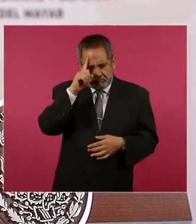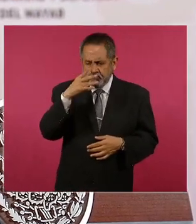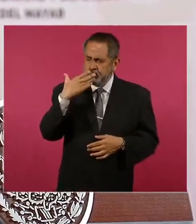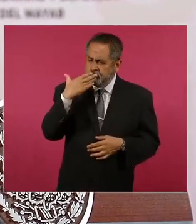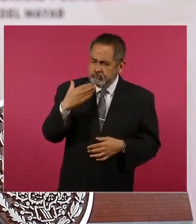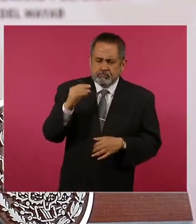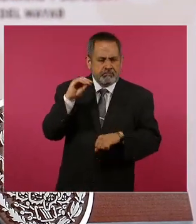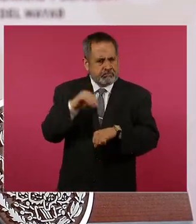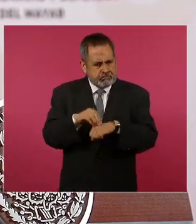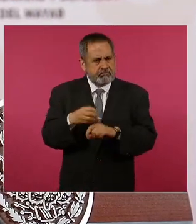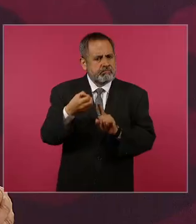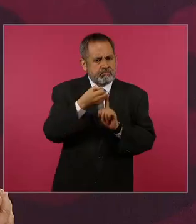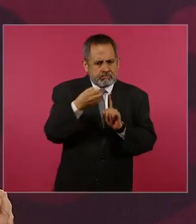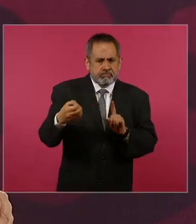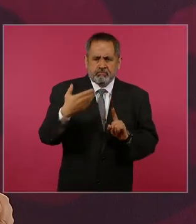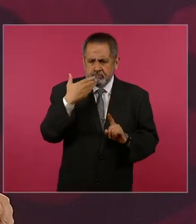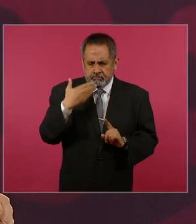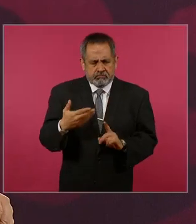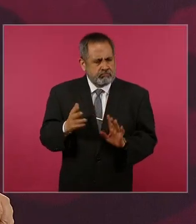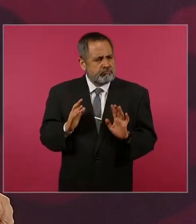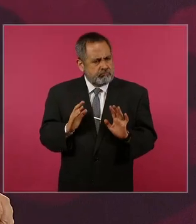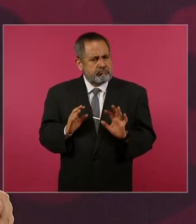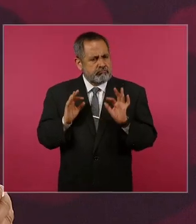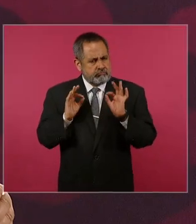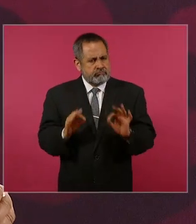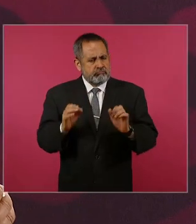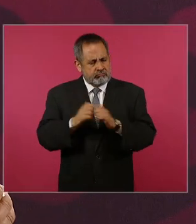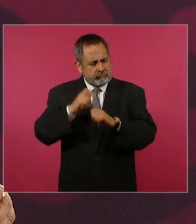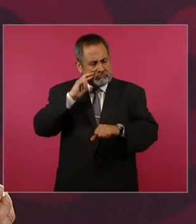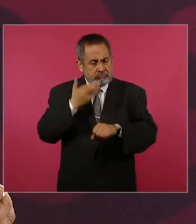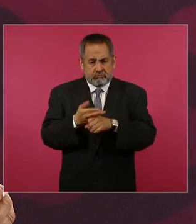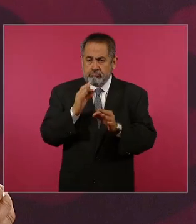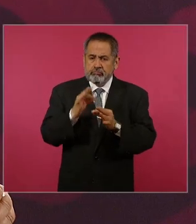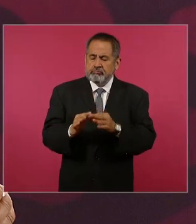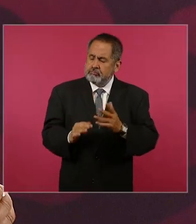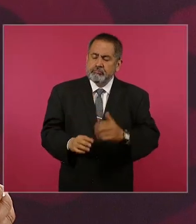supo actuar de manera responsable.